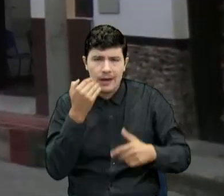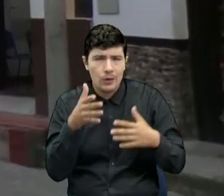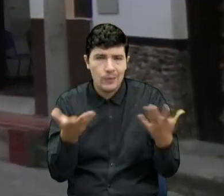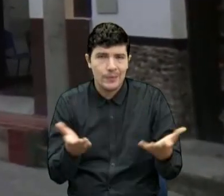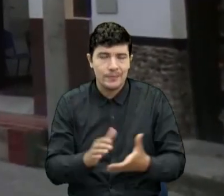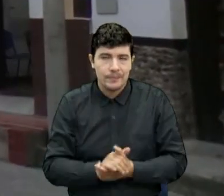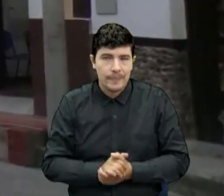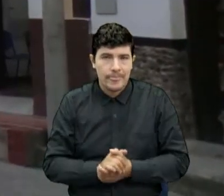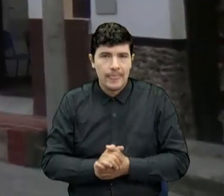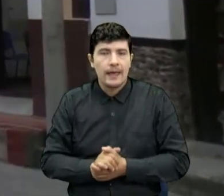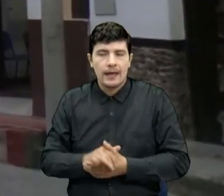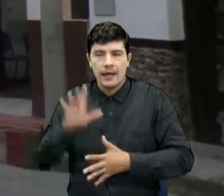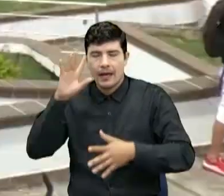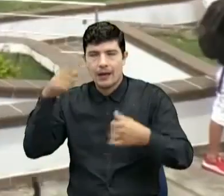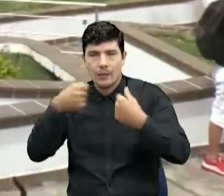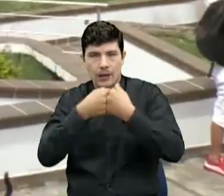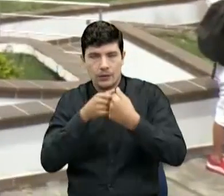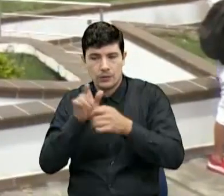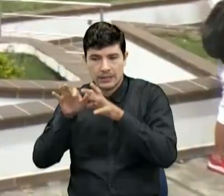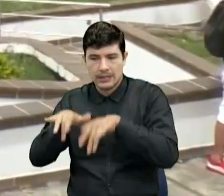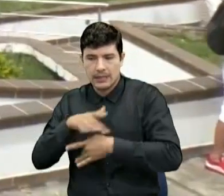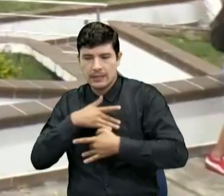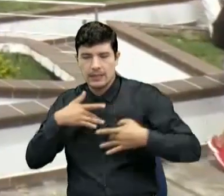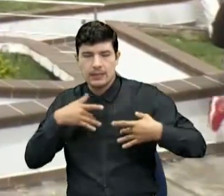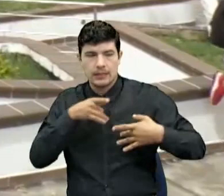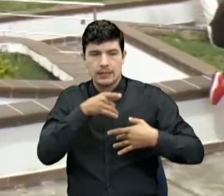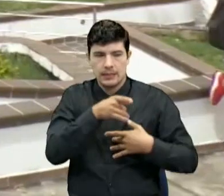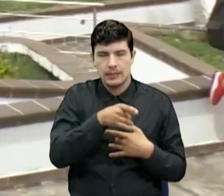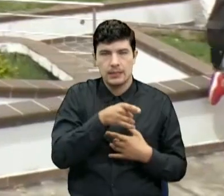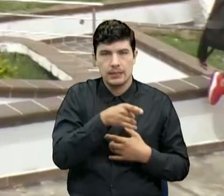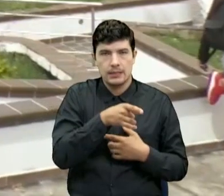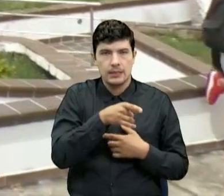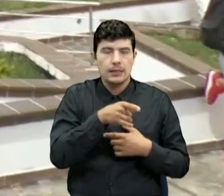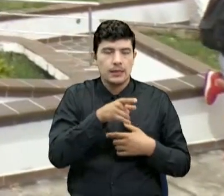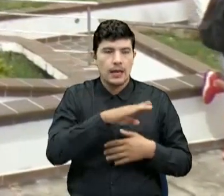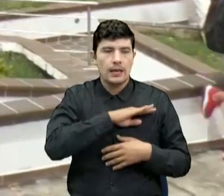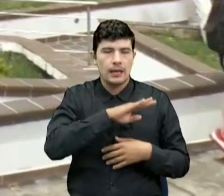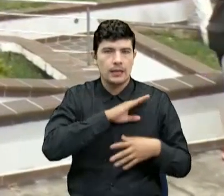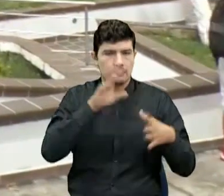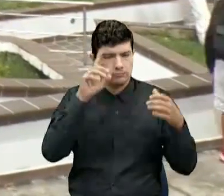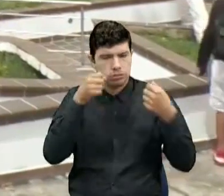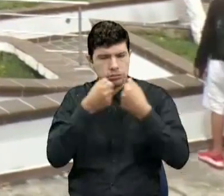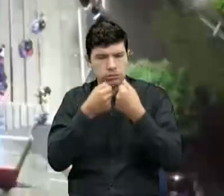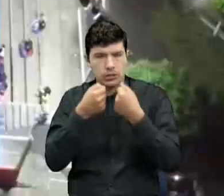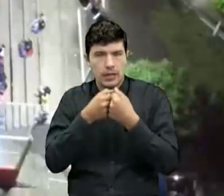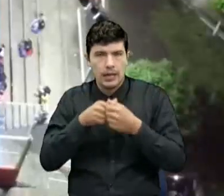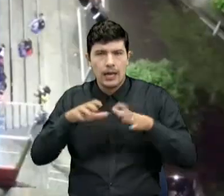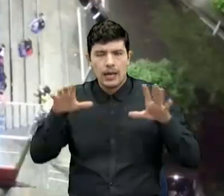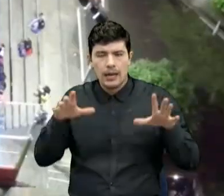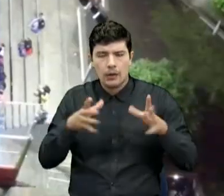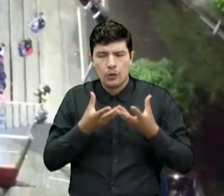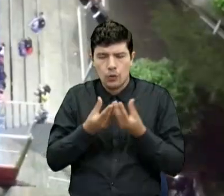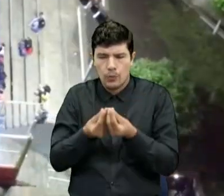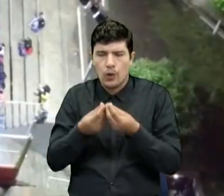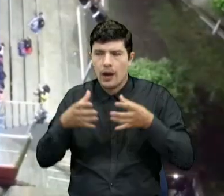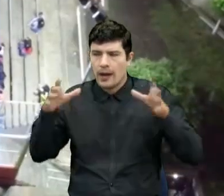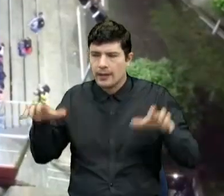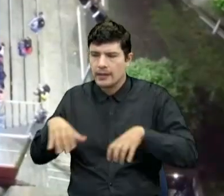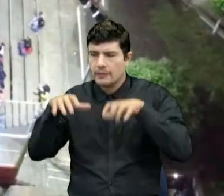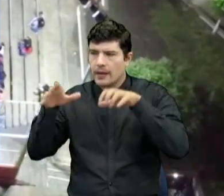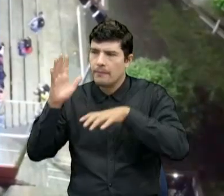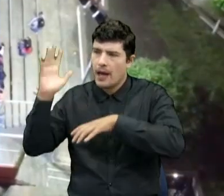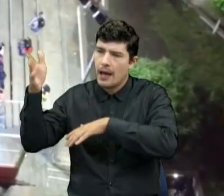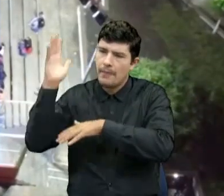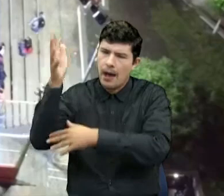venido trabajando con la administración municipal en diferentes actividades por el casco urbano y veredas para que se haga buen uso del tapabocas